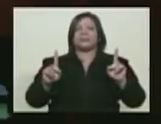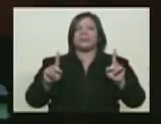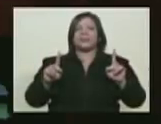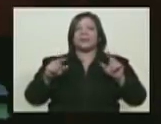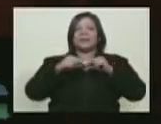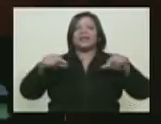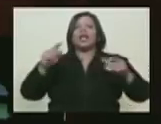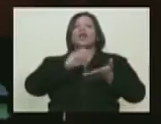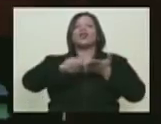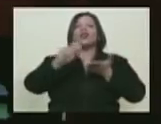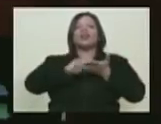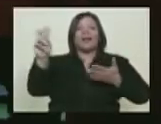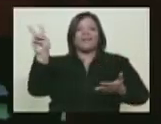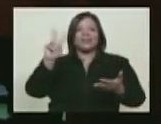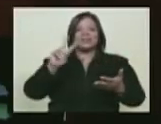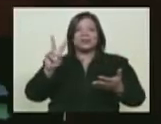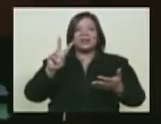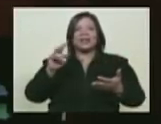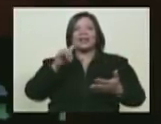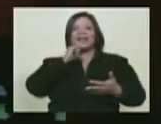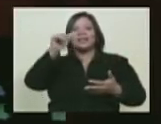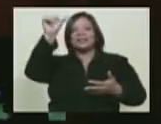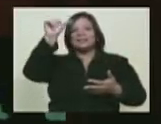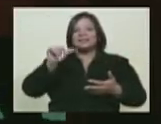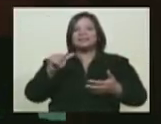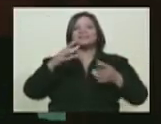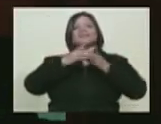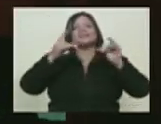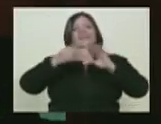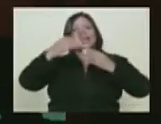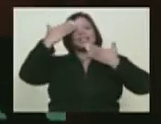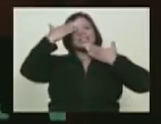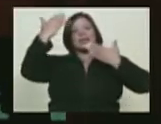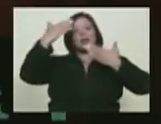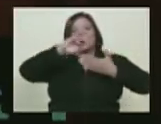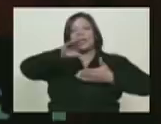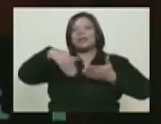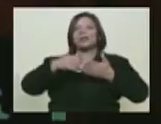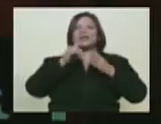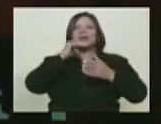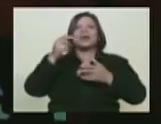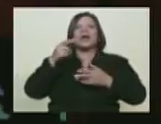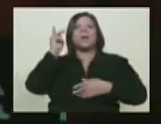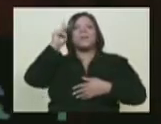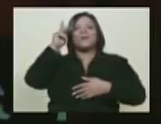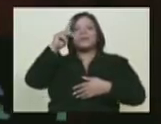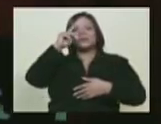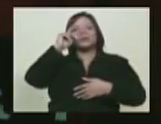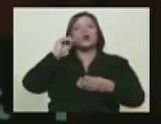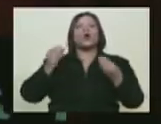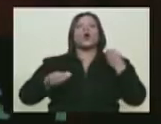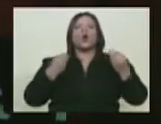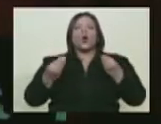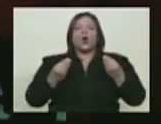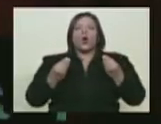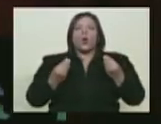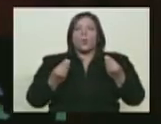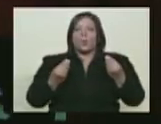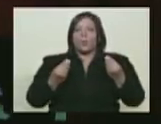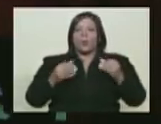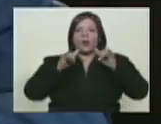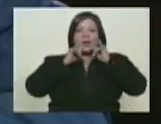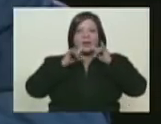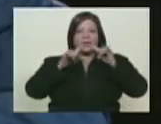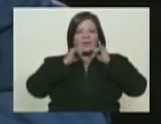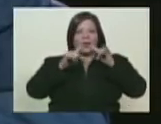etiqueta Toma Nota Venezuela tenemos comentarios, saludos para nuestro invitado. Profesor Taibo, ¿cómo se podría